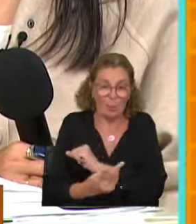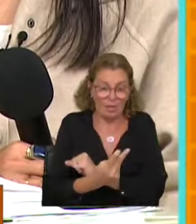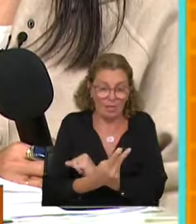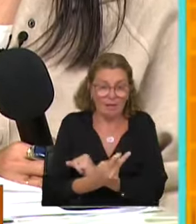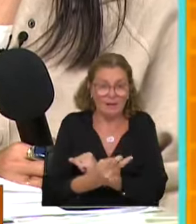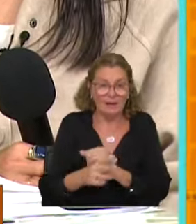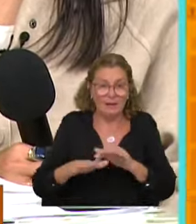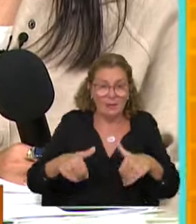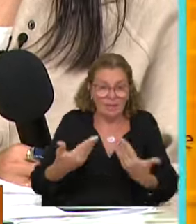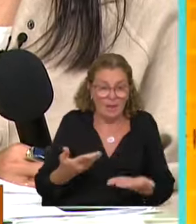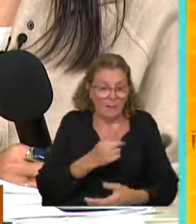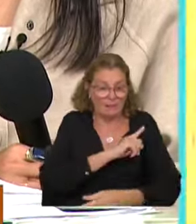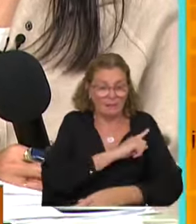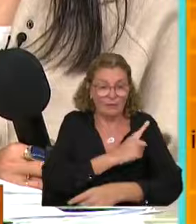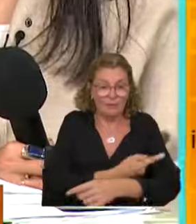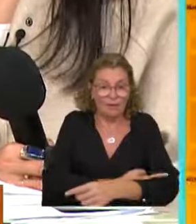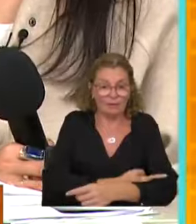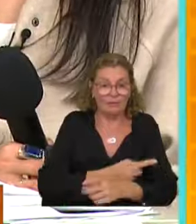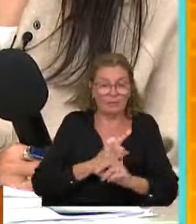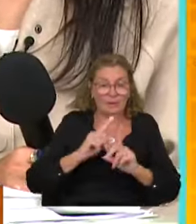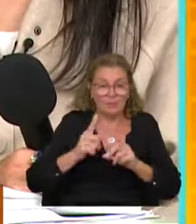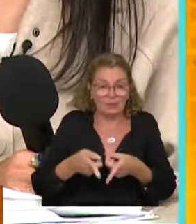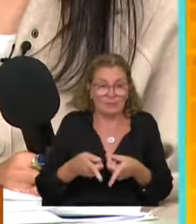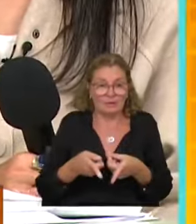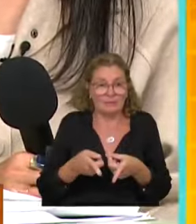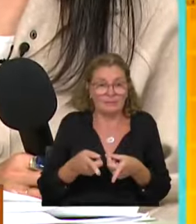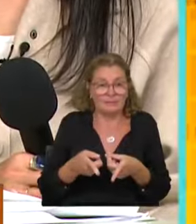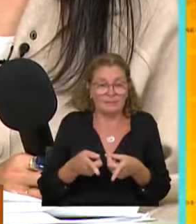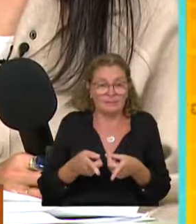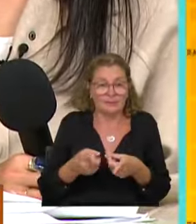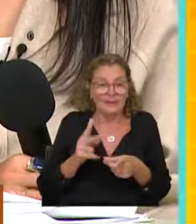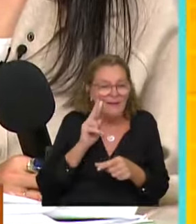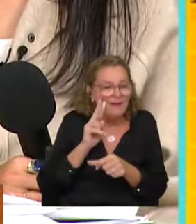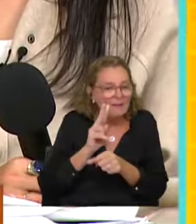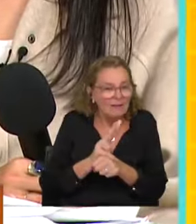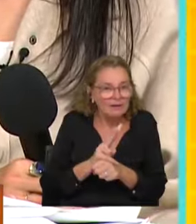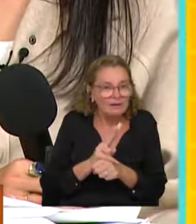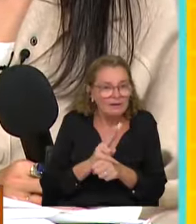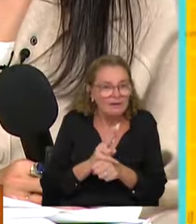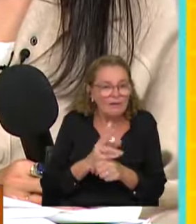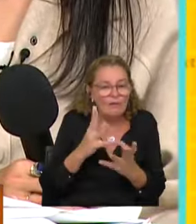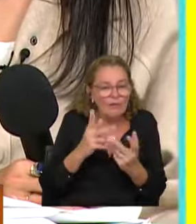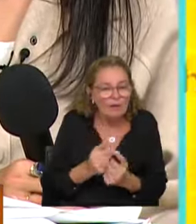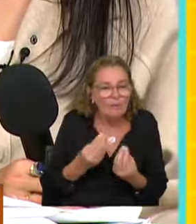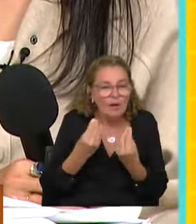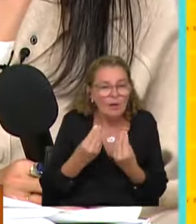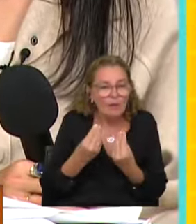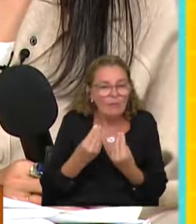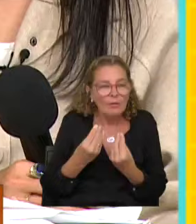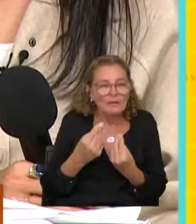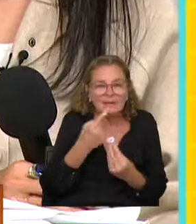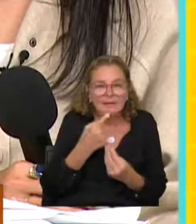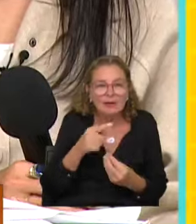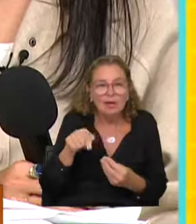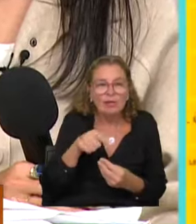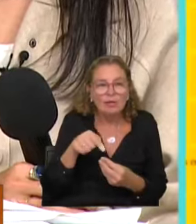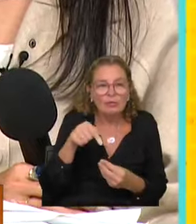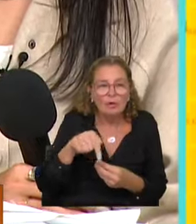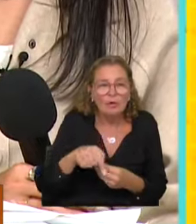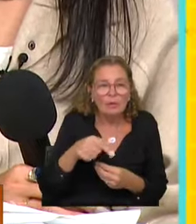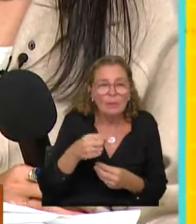dedicar más esfuerzos hay que este monitorear determinadas estrategias y además decir en dónde hoy